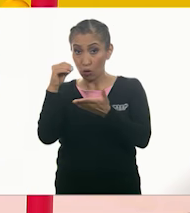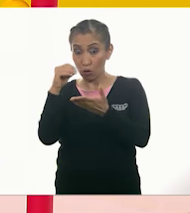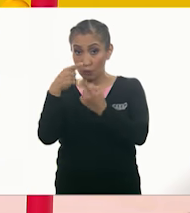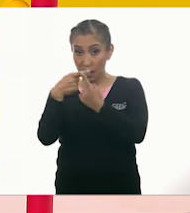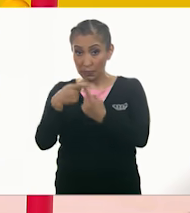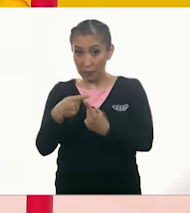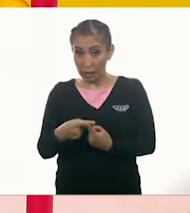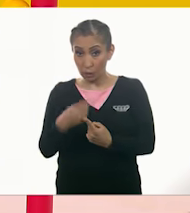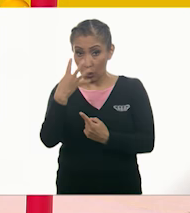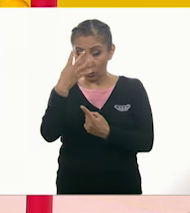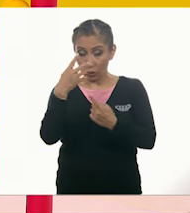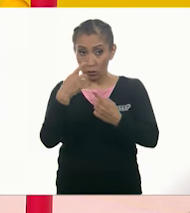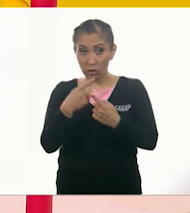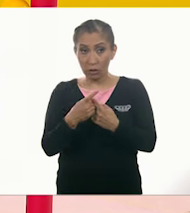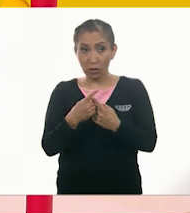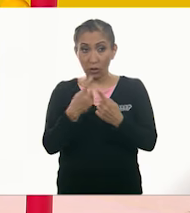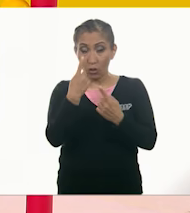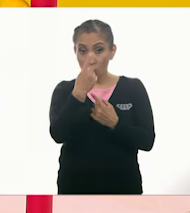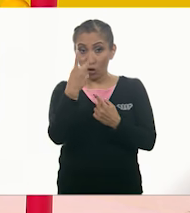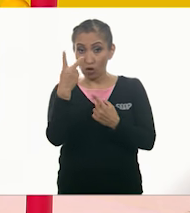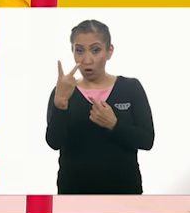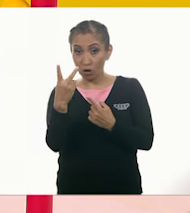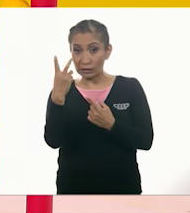bien. Entonces,